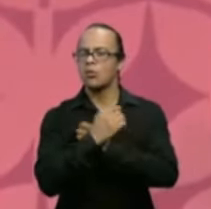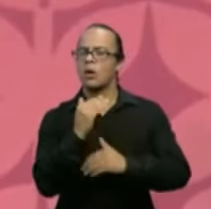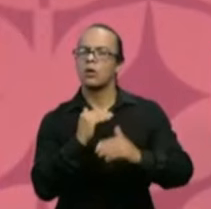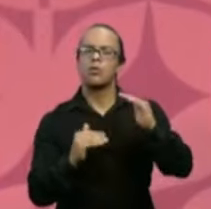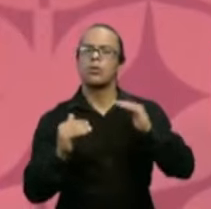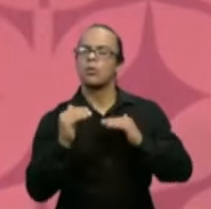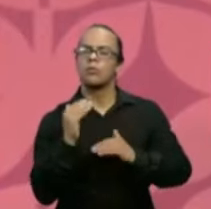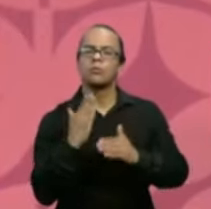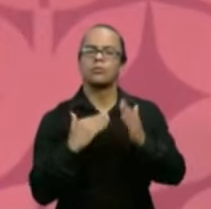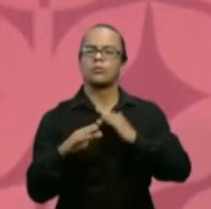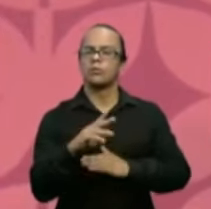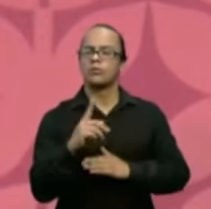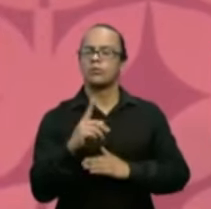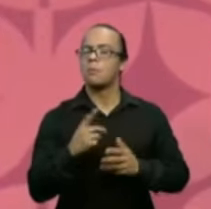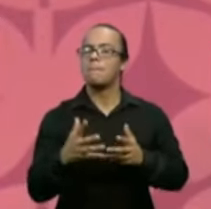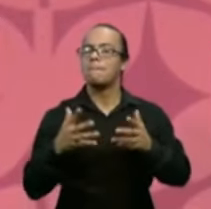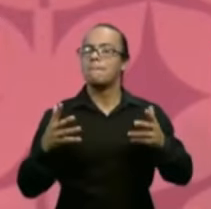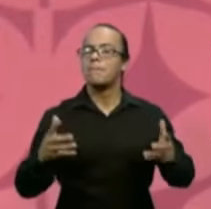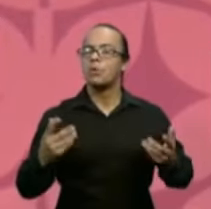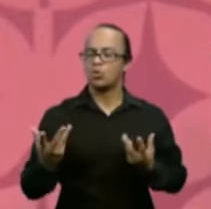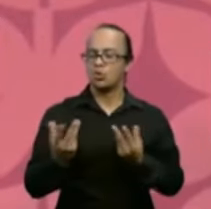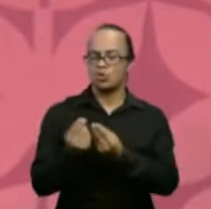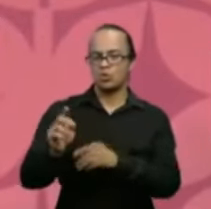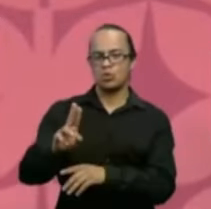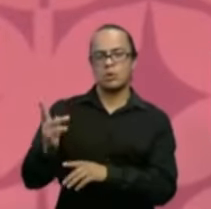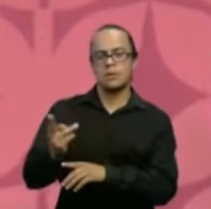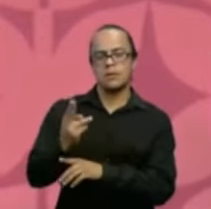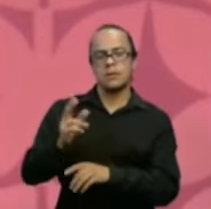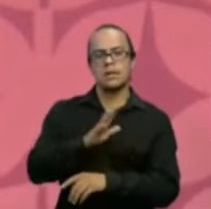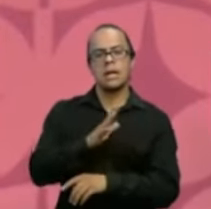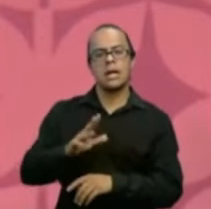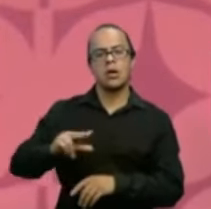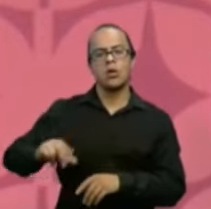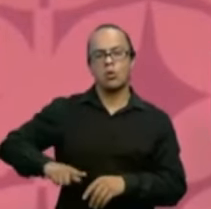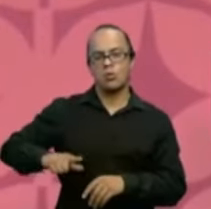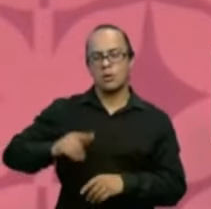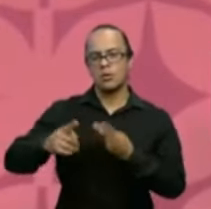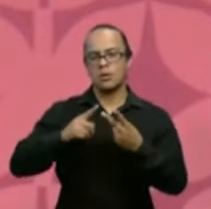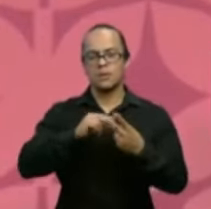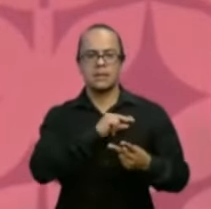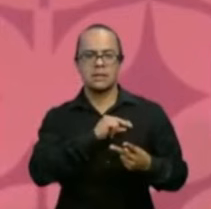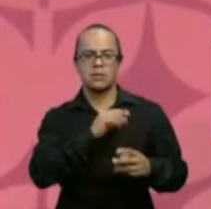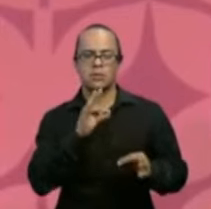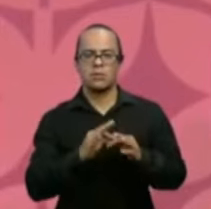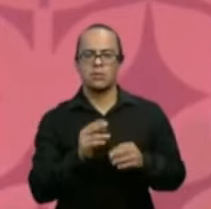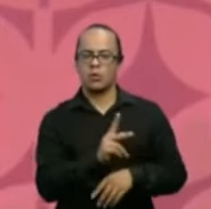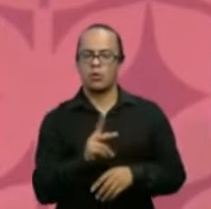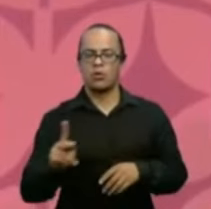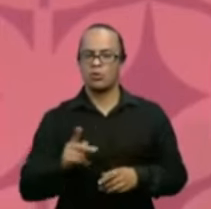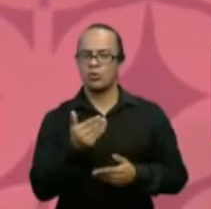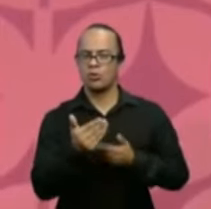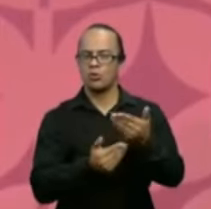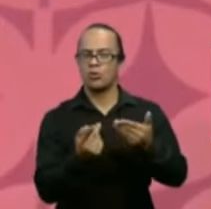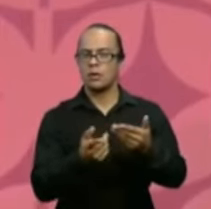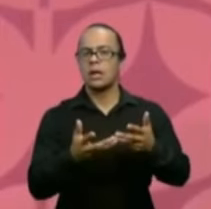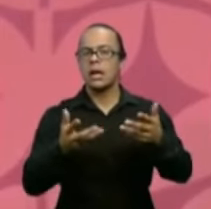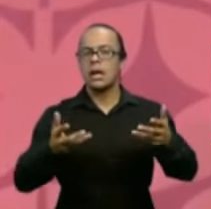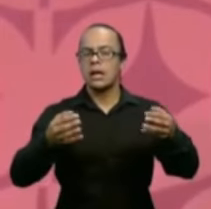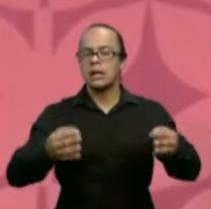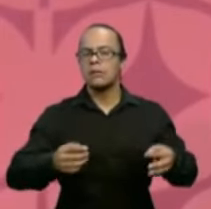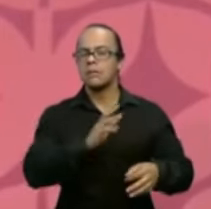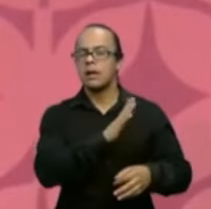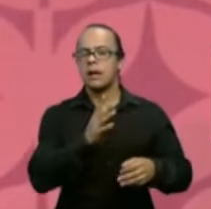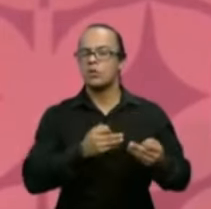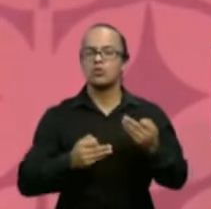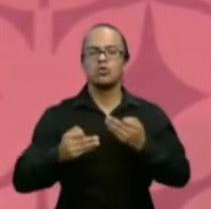historia en colaboración con universidades públicas y privadas. Ampliaremos la matrícula y la cobertura educativa en todos los tipos